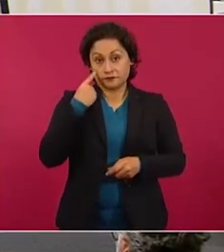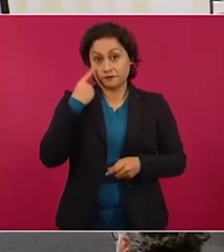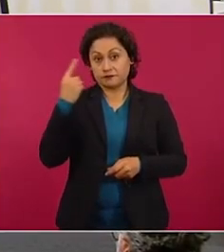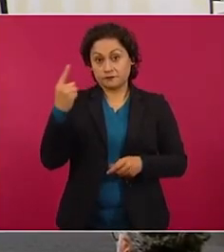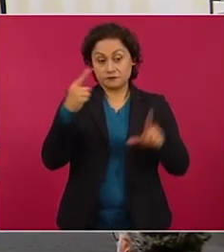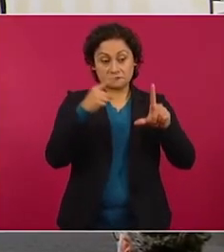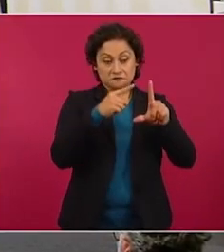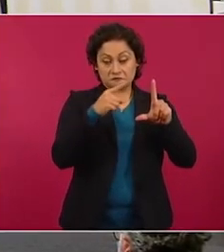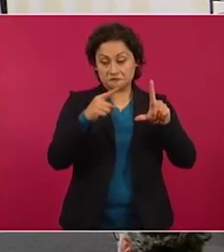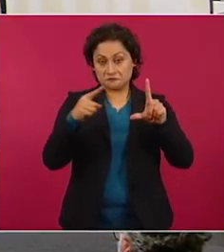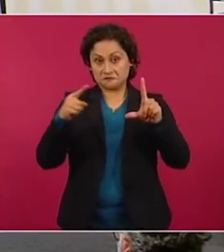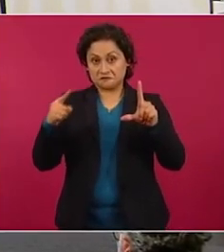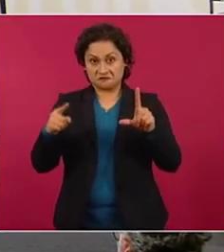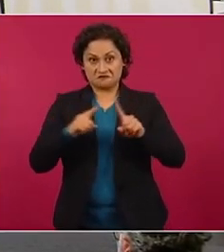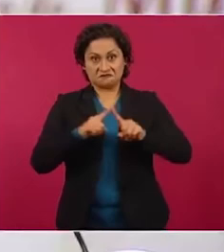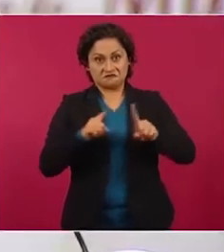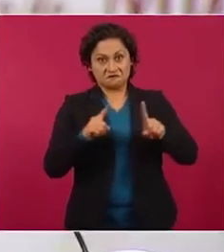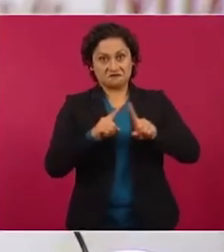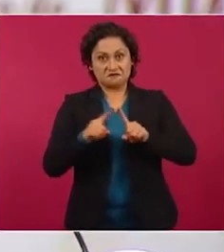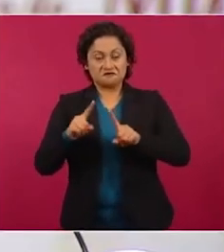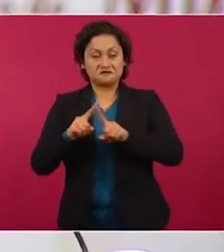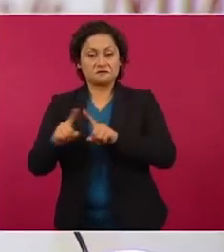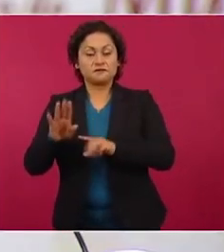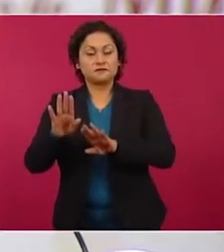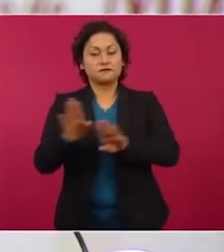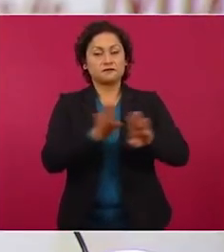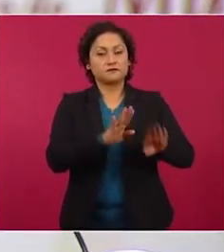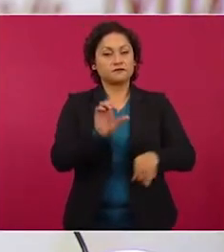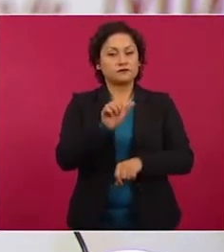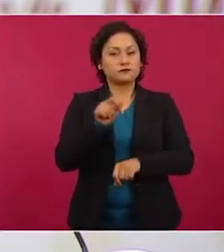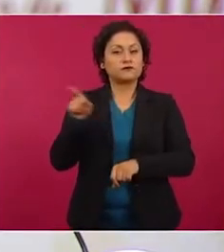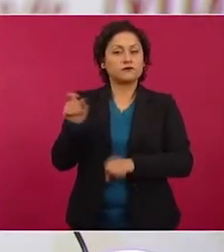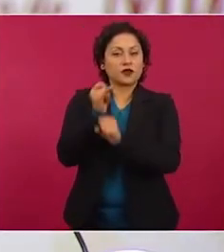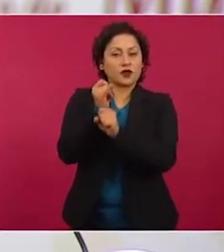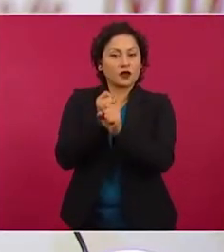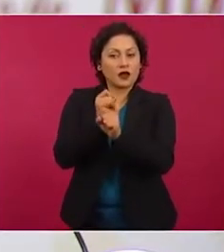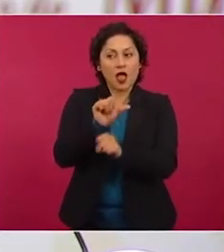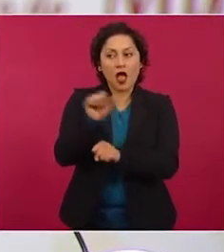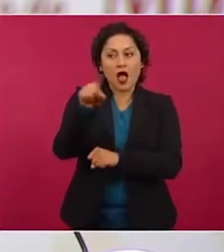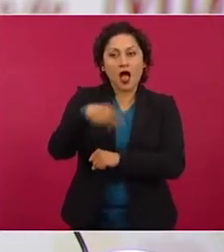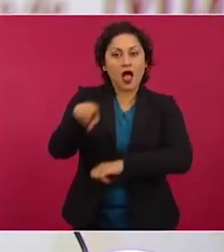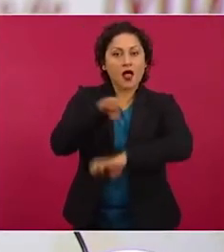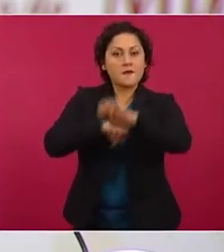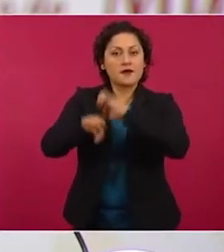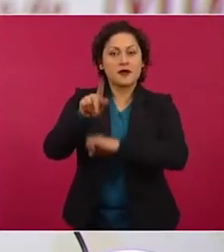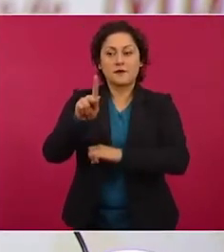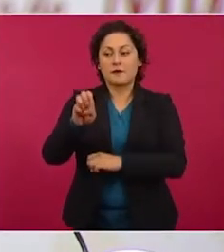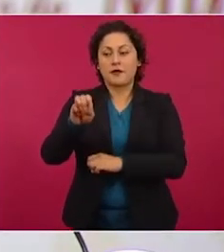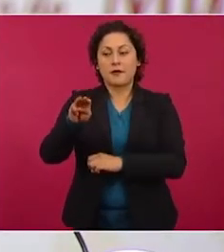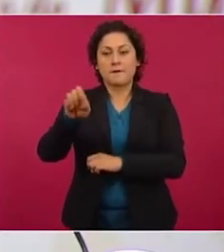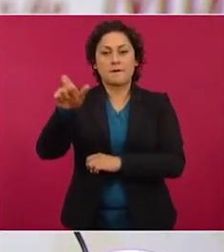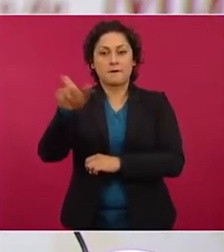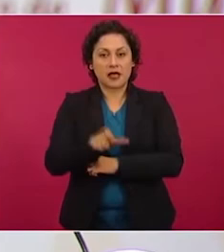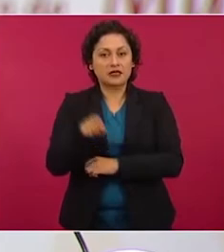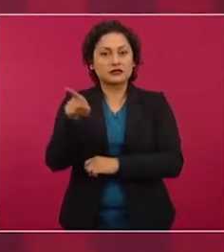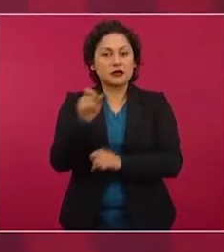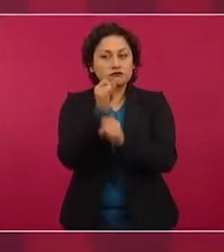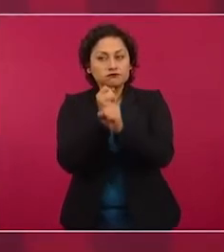Otro ejemplo son los resultados de las auditorías a las empresas de Pemex. La auditoría analizó